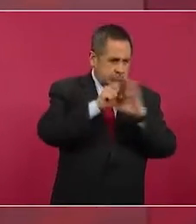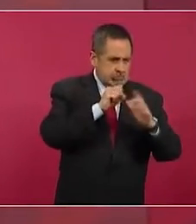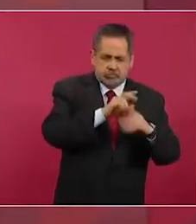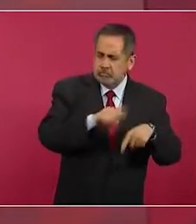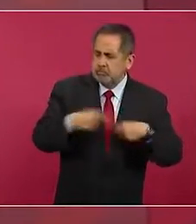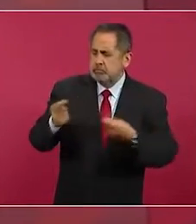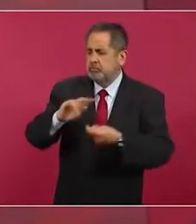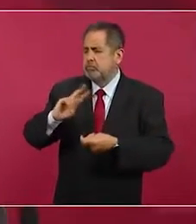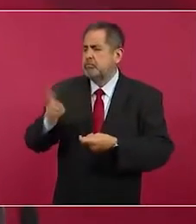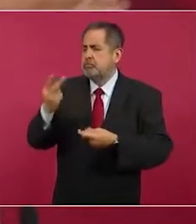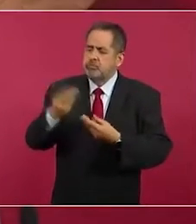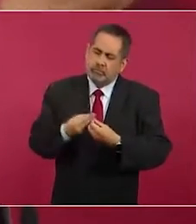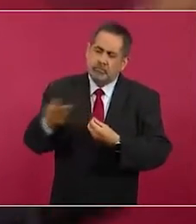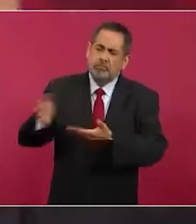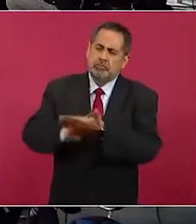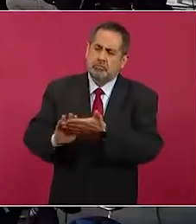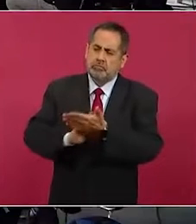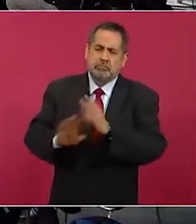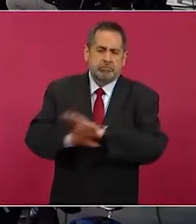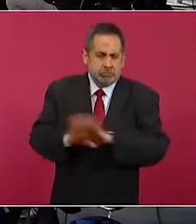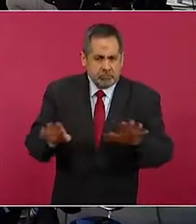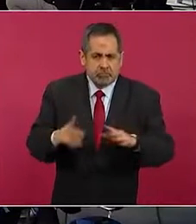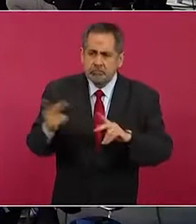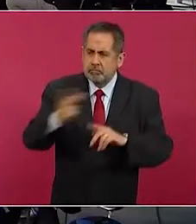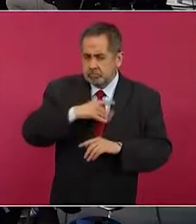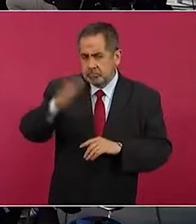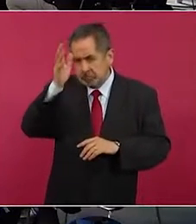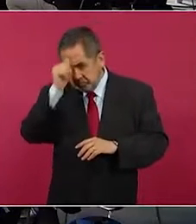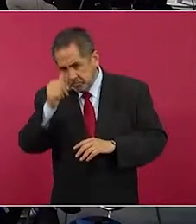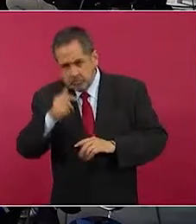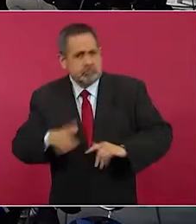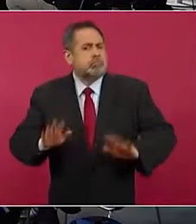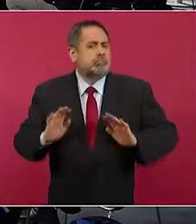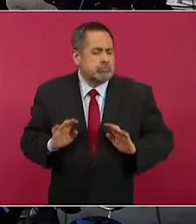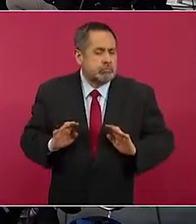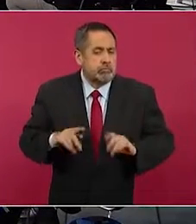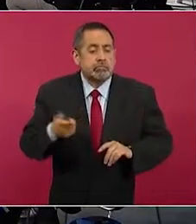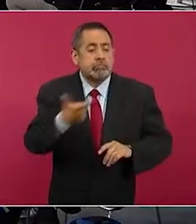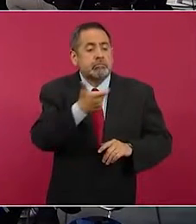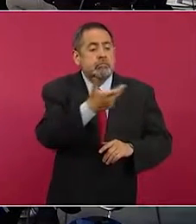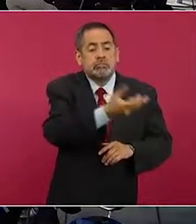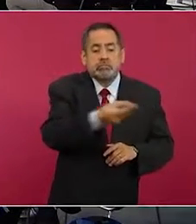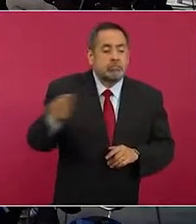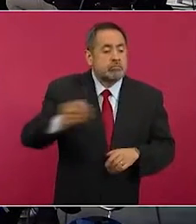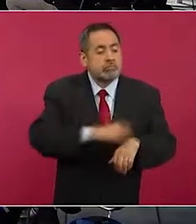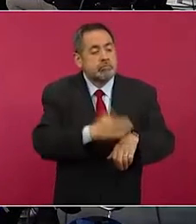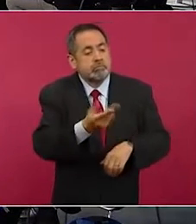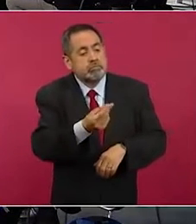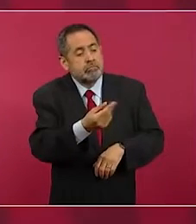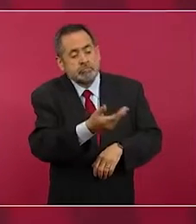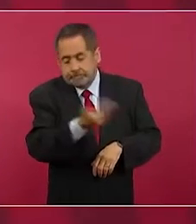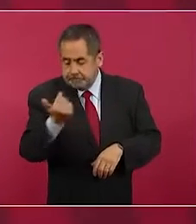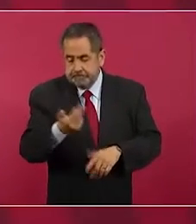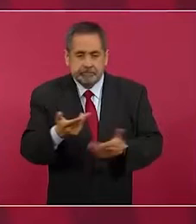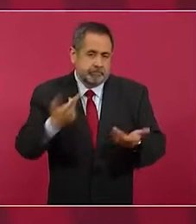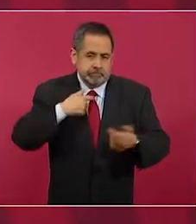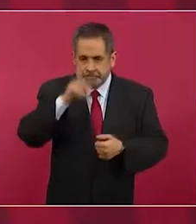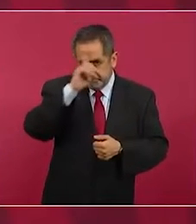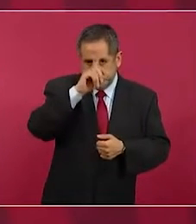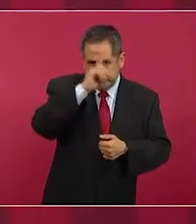que repare el daño y que busque un acuerdo. Eso es lo que yo le recomendaría.